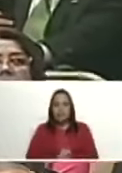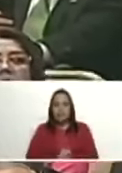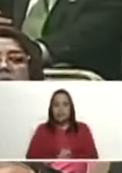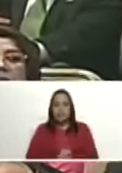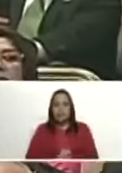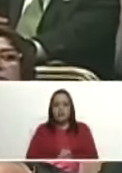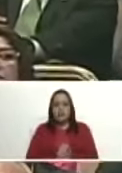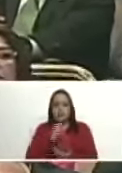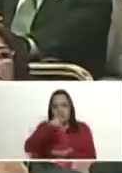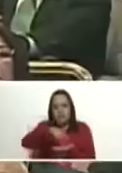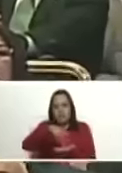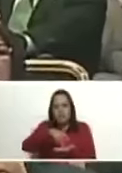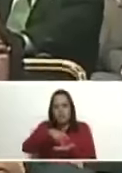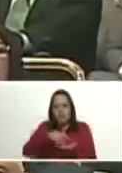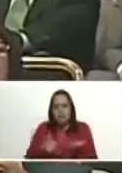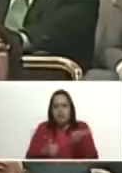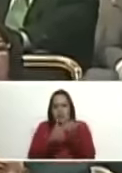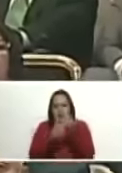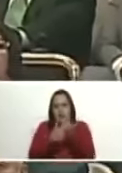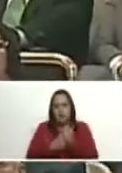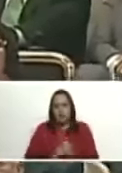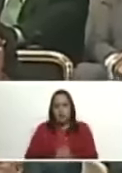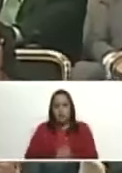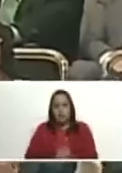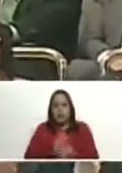una intervención de potencia a potencia.